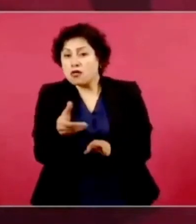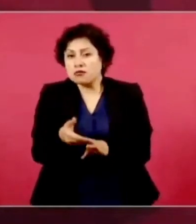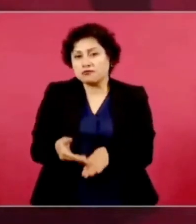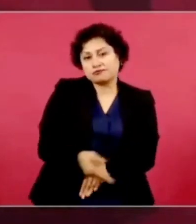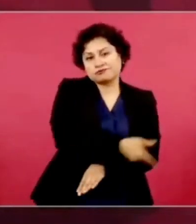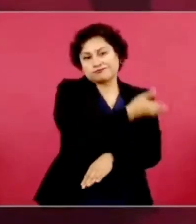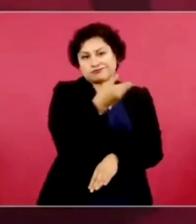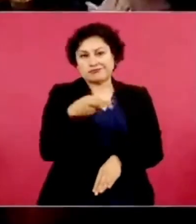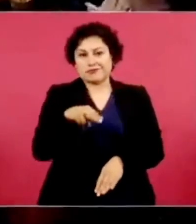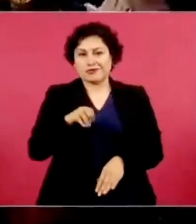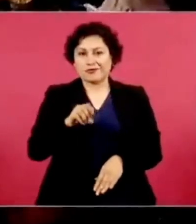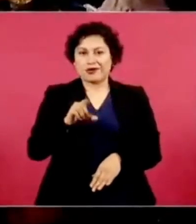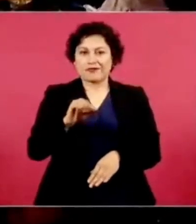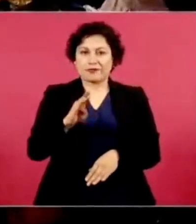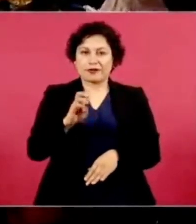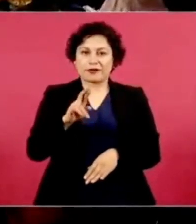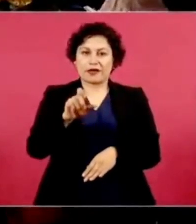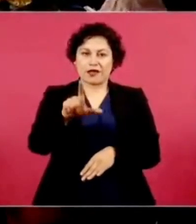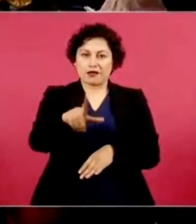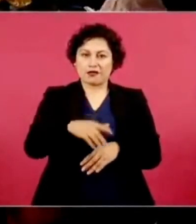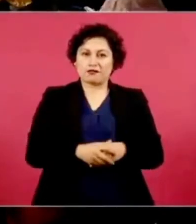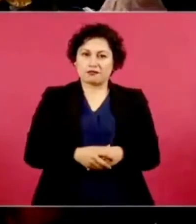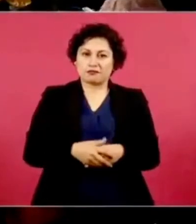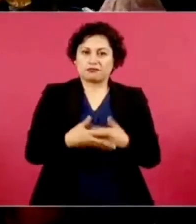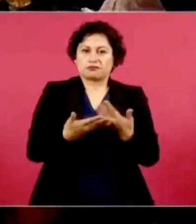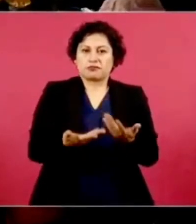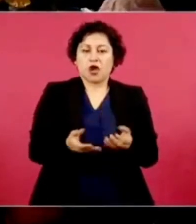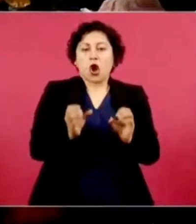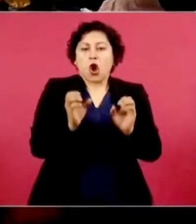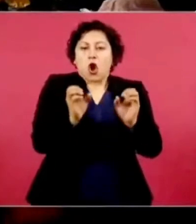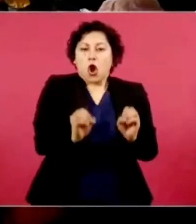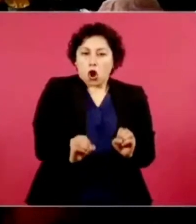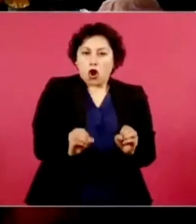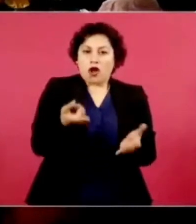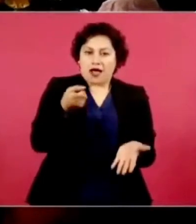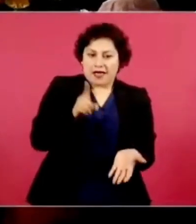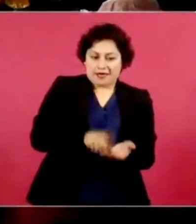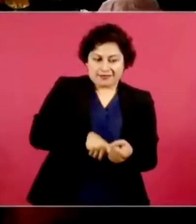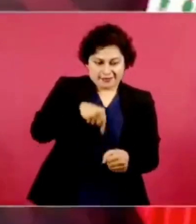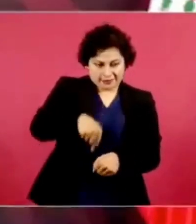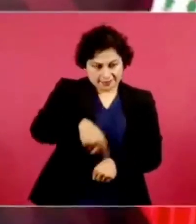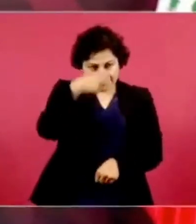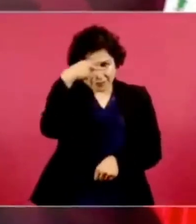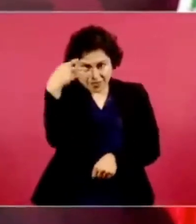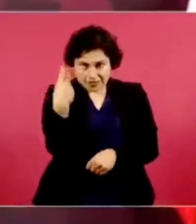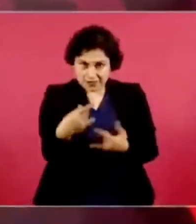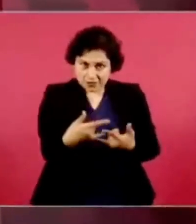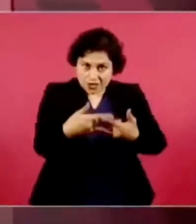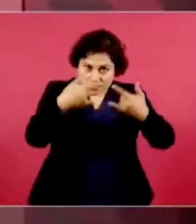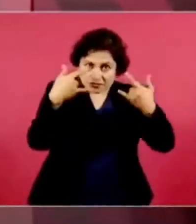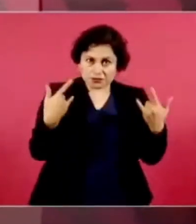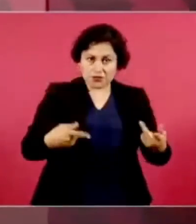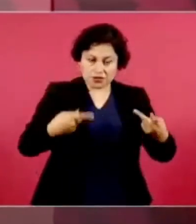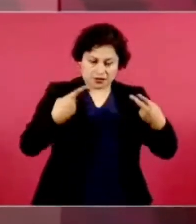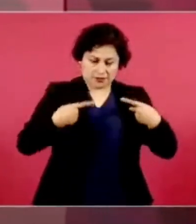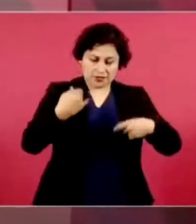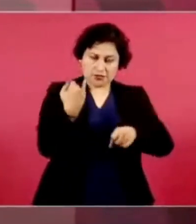Ningunear a nuestros héroes con la idea de que no supiéramos de dónde veníamos